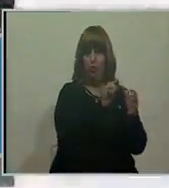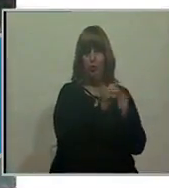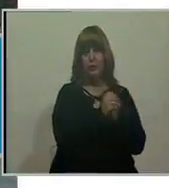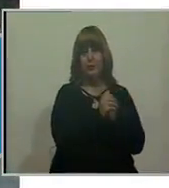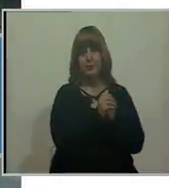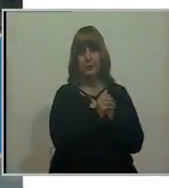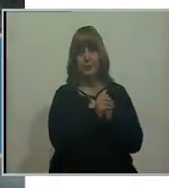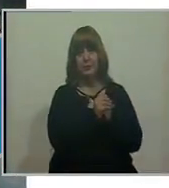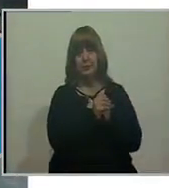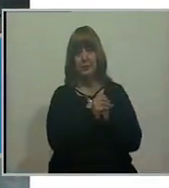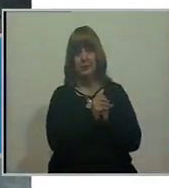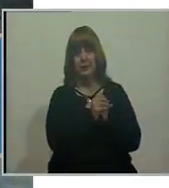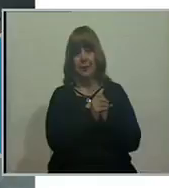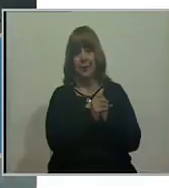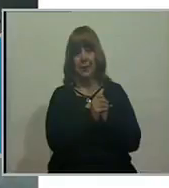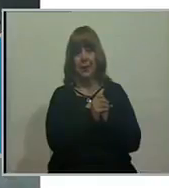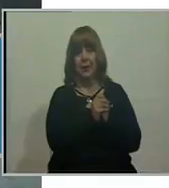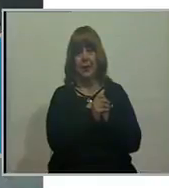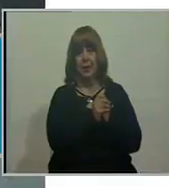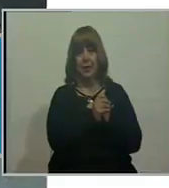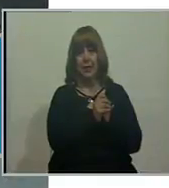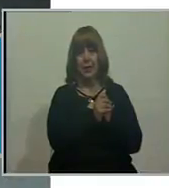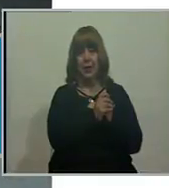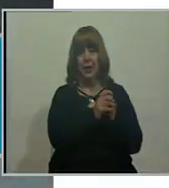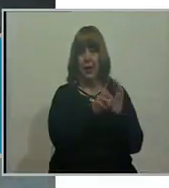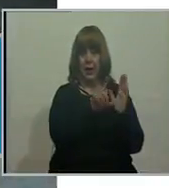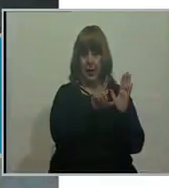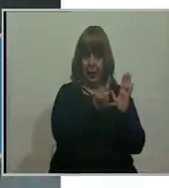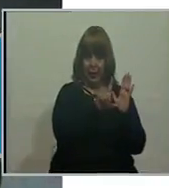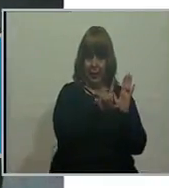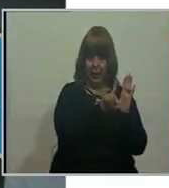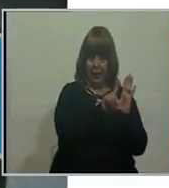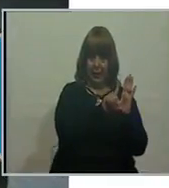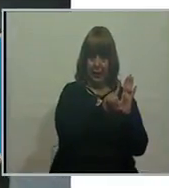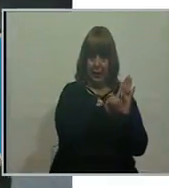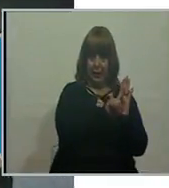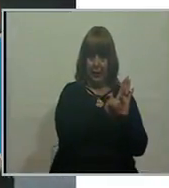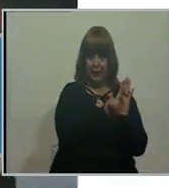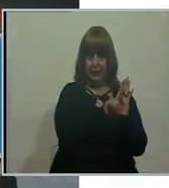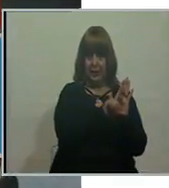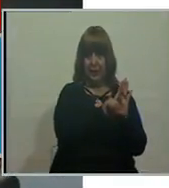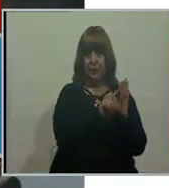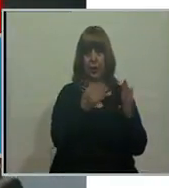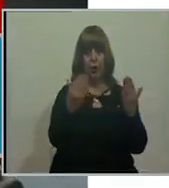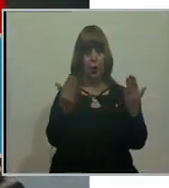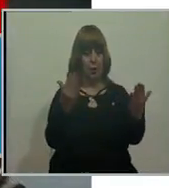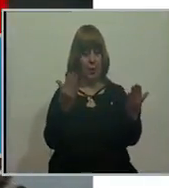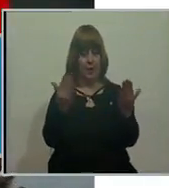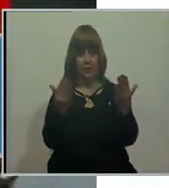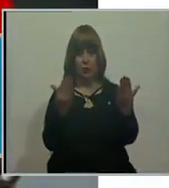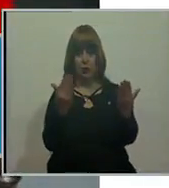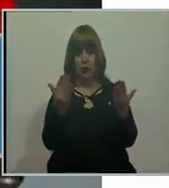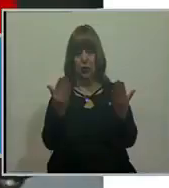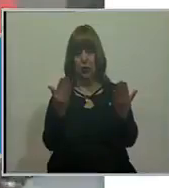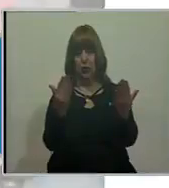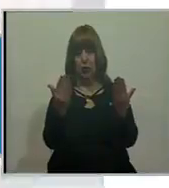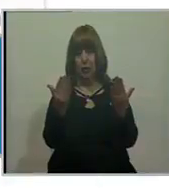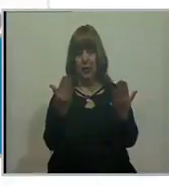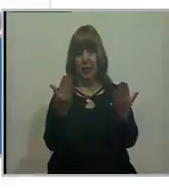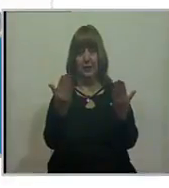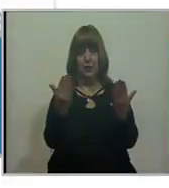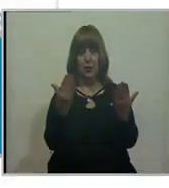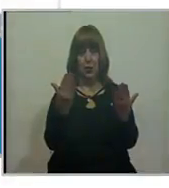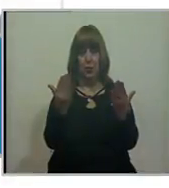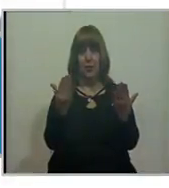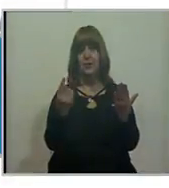¿Cuál no, es? ¿Cómo no vamos a legalizar? Pero no es nada. Si yo me animo a hacer una comparación de una cosa con otra, tengo que fundamentar. ¿Por qué hago una